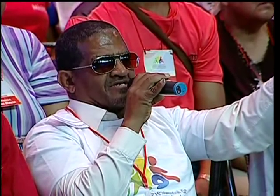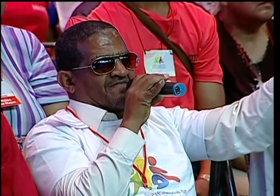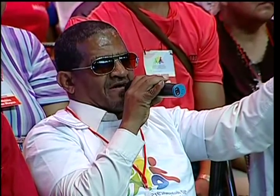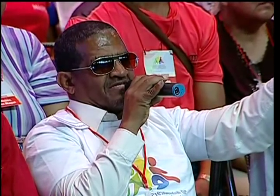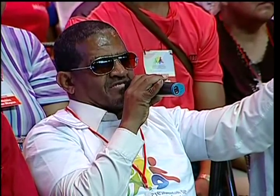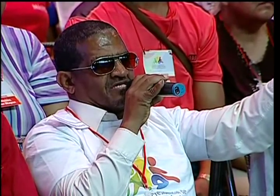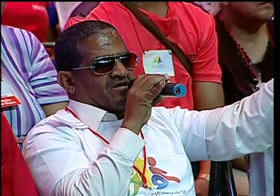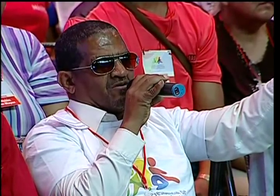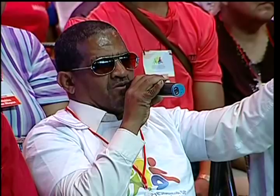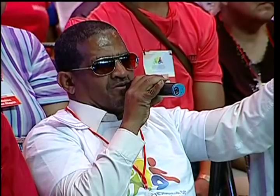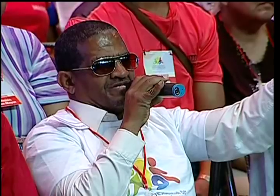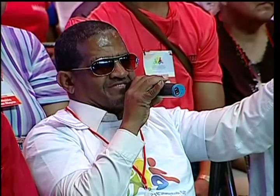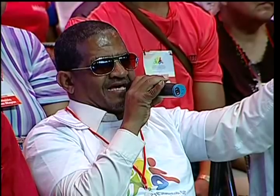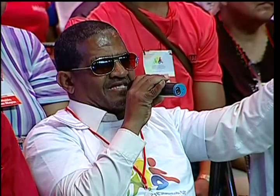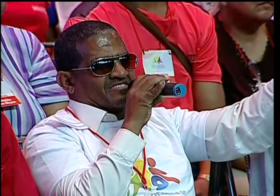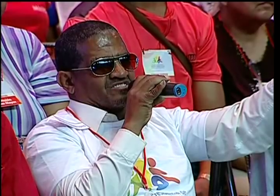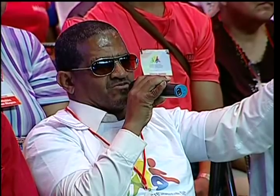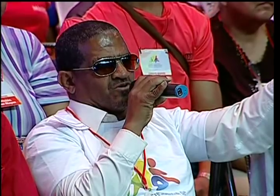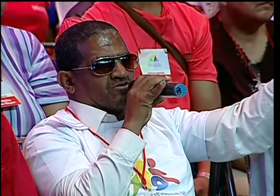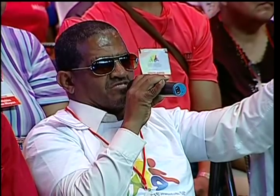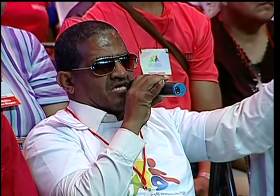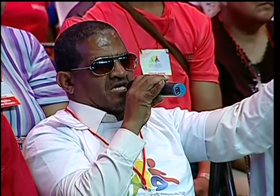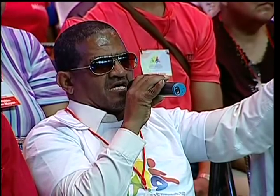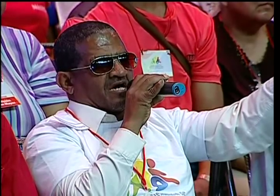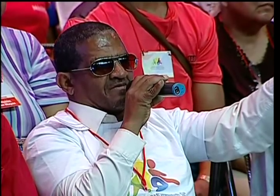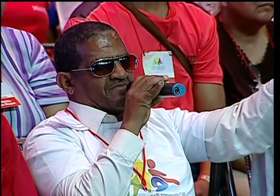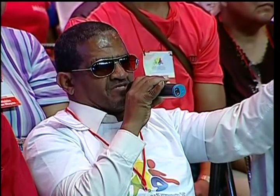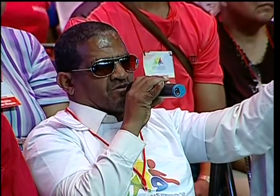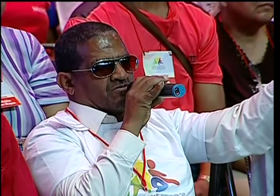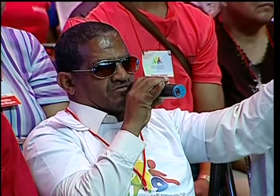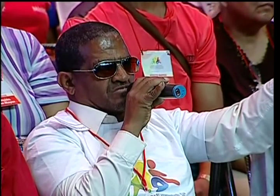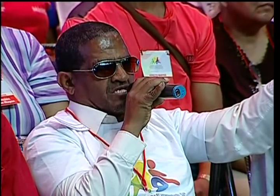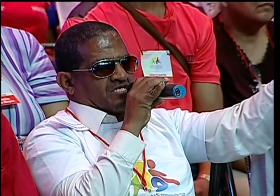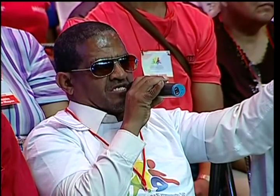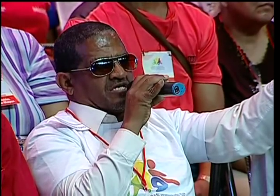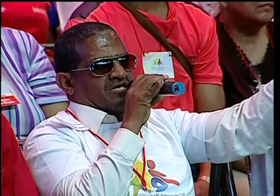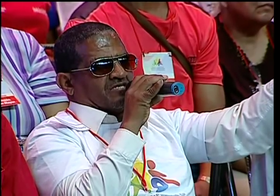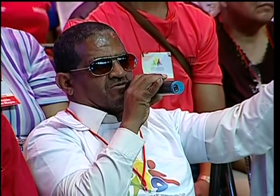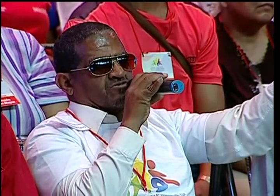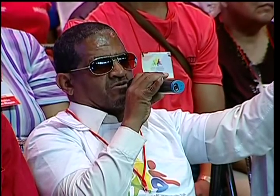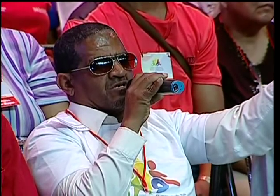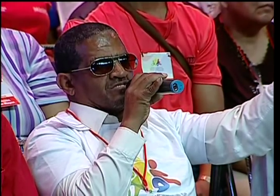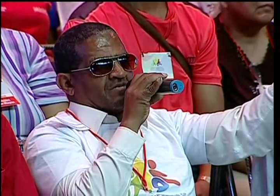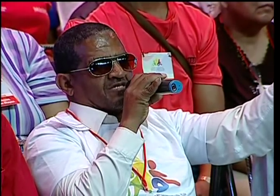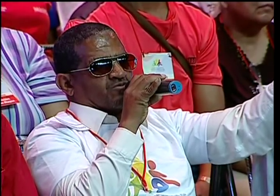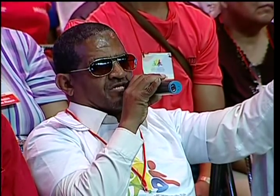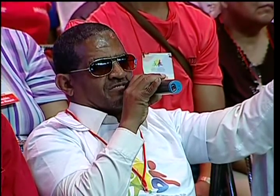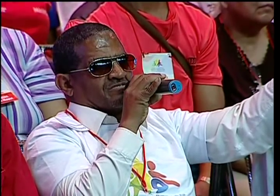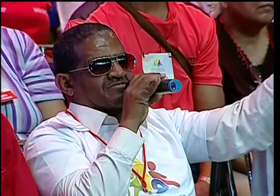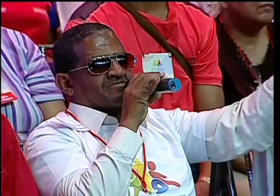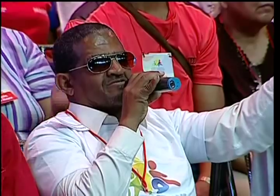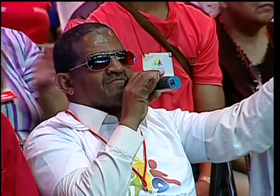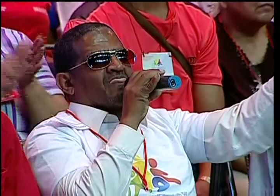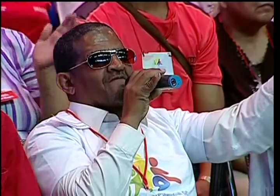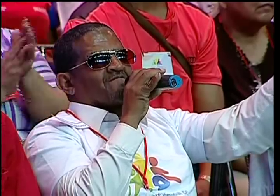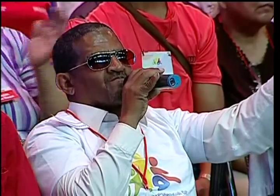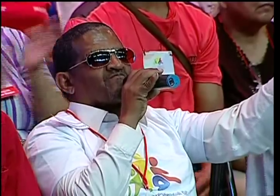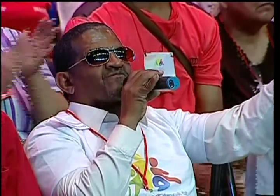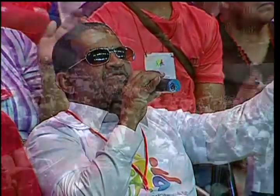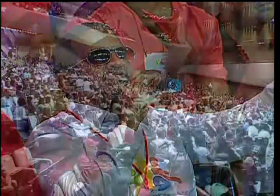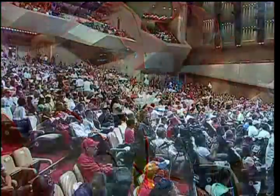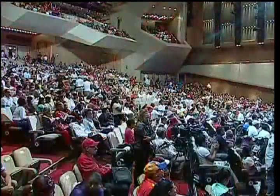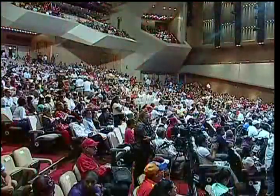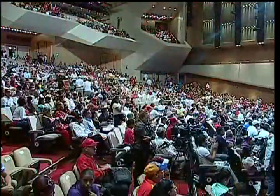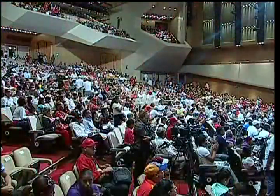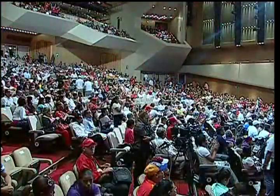de Rafael Tineo Orientales, uno de Caripito, de Quiriquire y otro de Maturín. Bueno, un saludo,